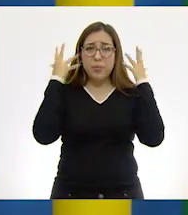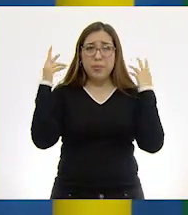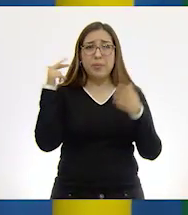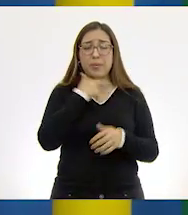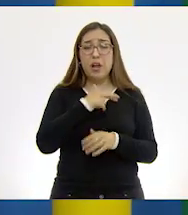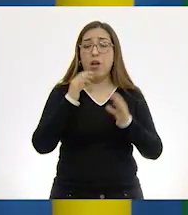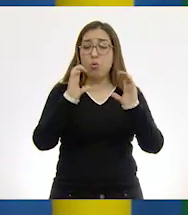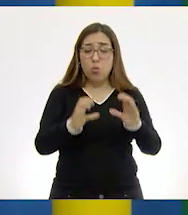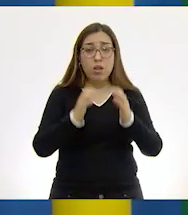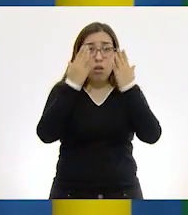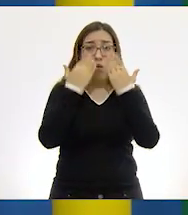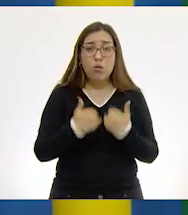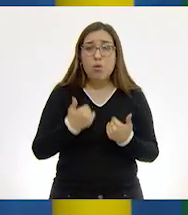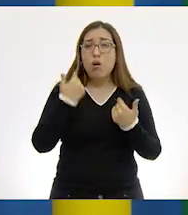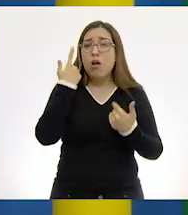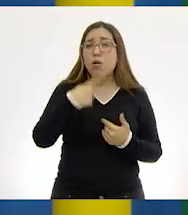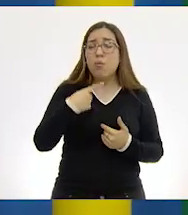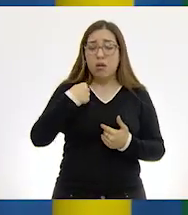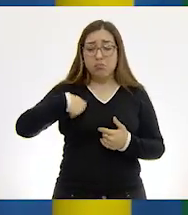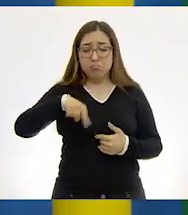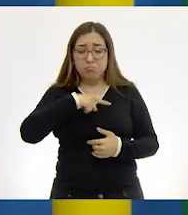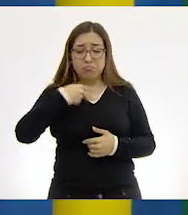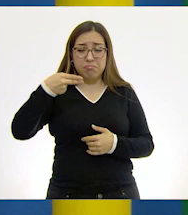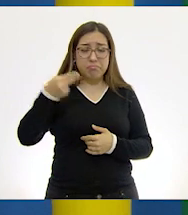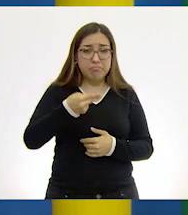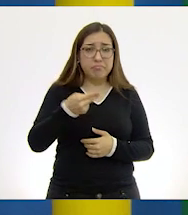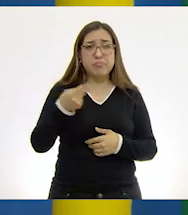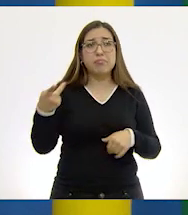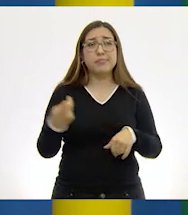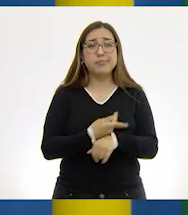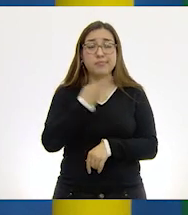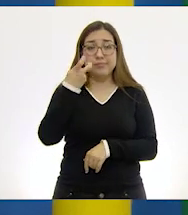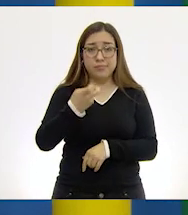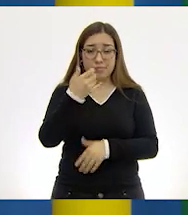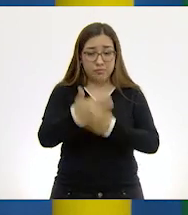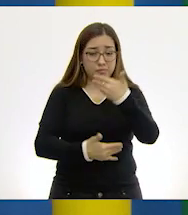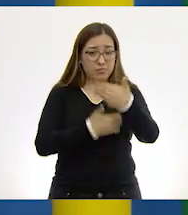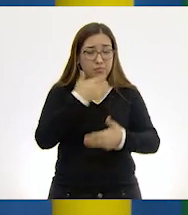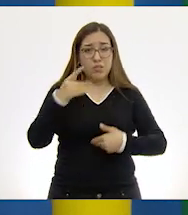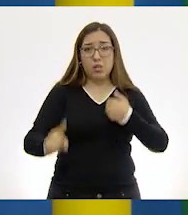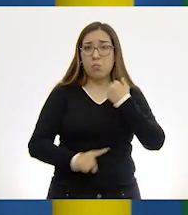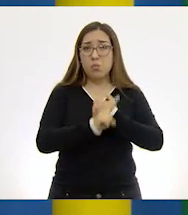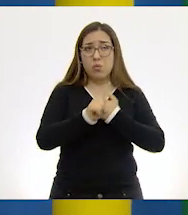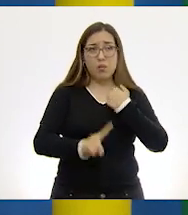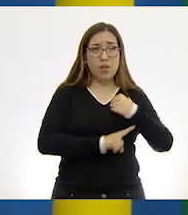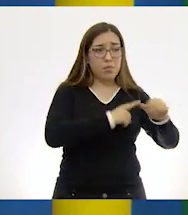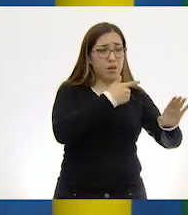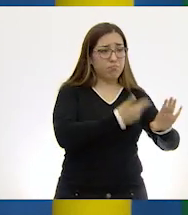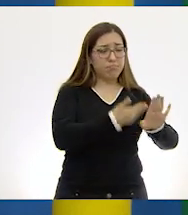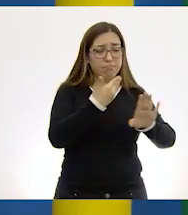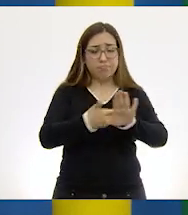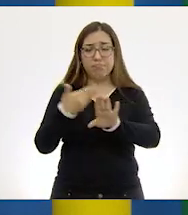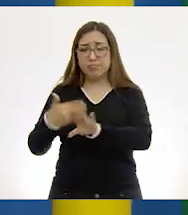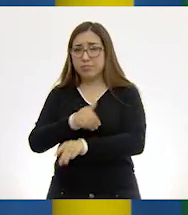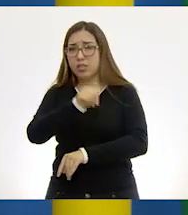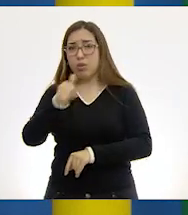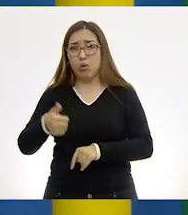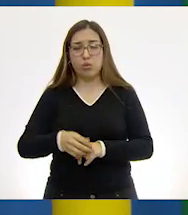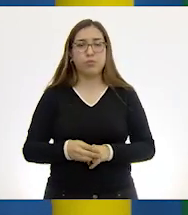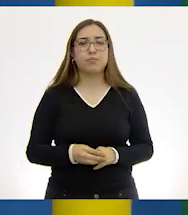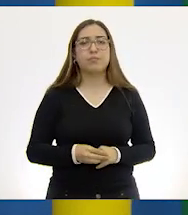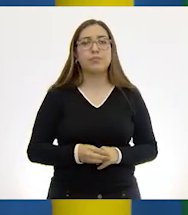de cuidado de la alteración de nuestras necesidades ha causado muchos problemas a otros seres vivos. Y no puedo creer